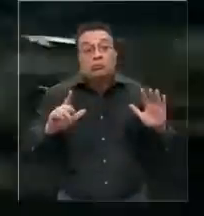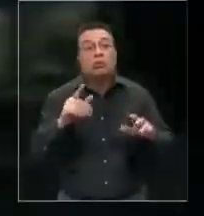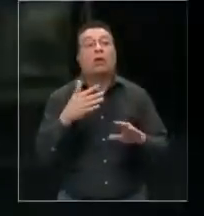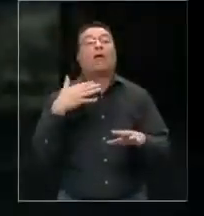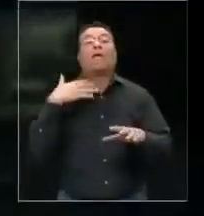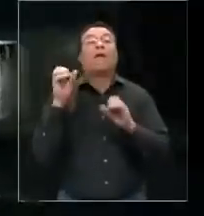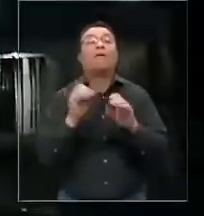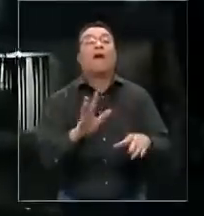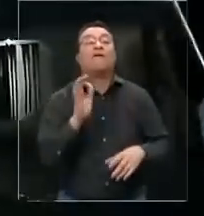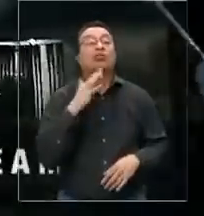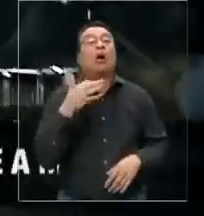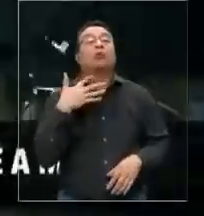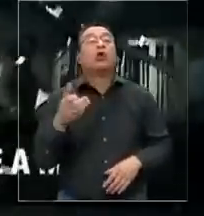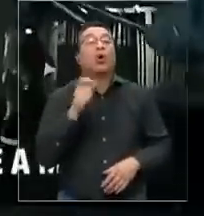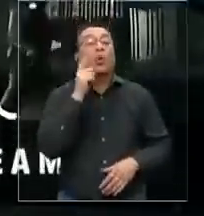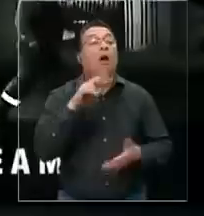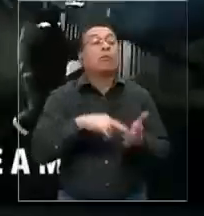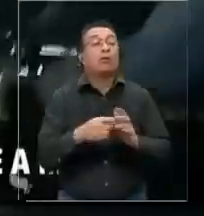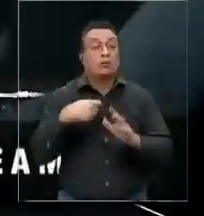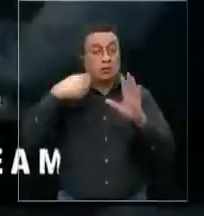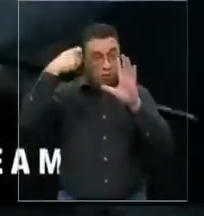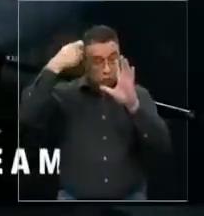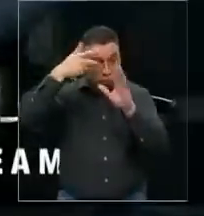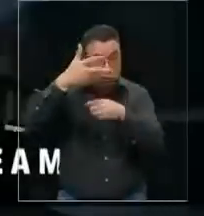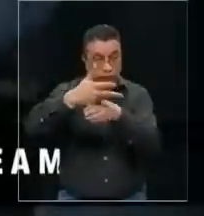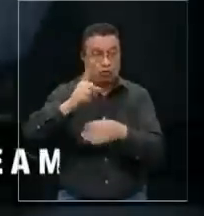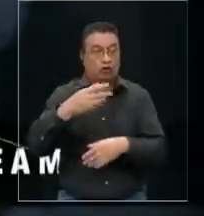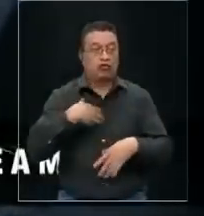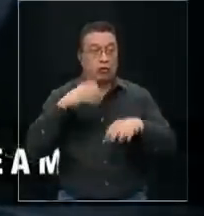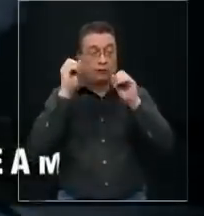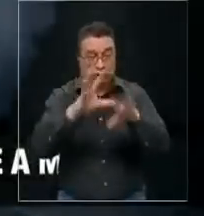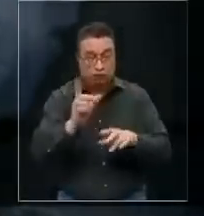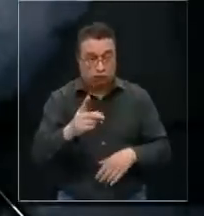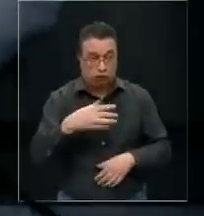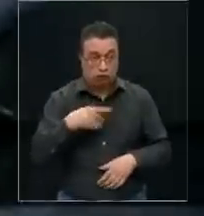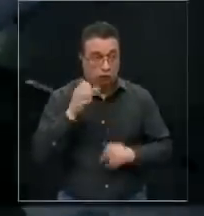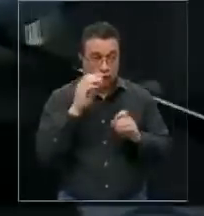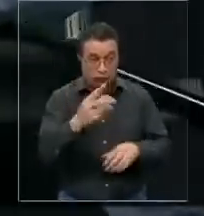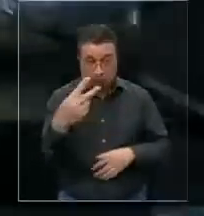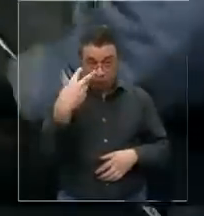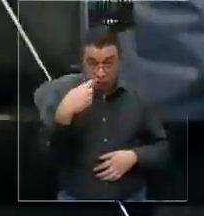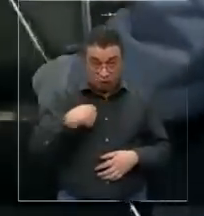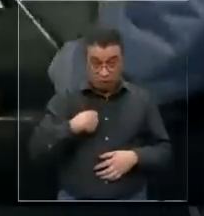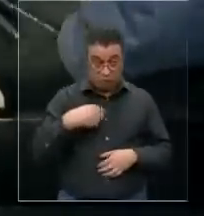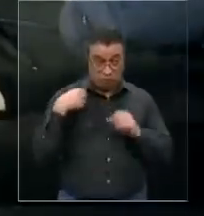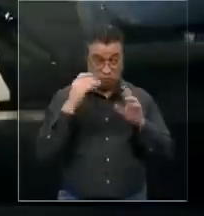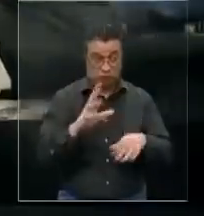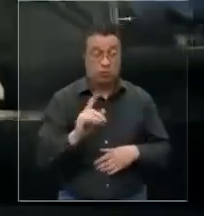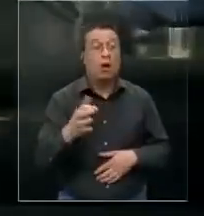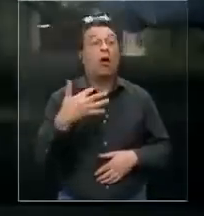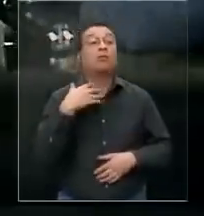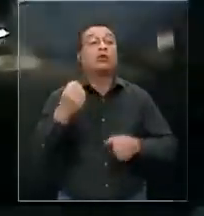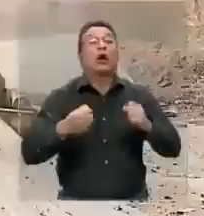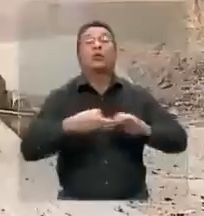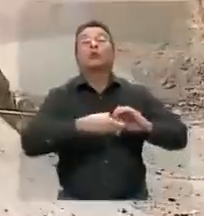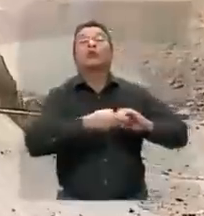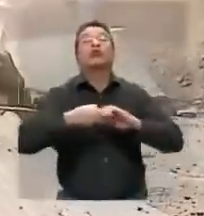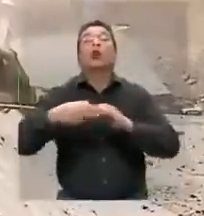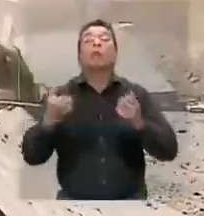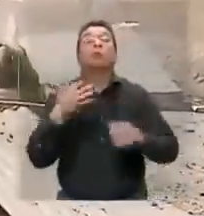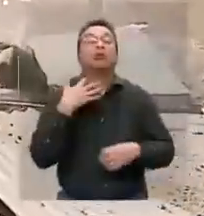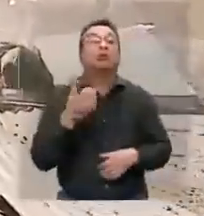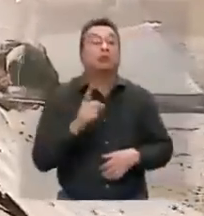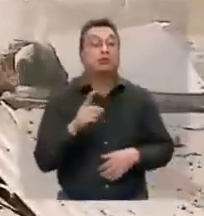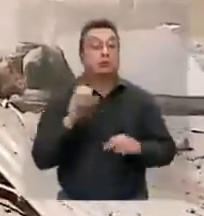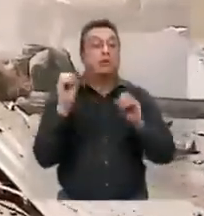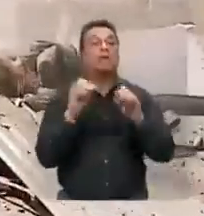basura entonces? ¿Cuál es el problema? No, a mí no me grabé porque yo no estaba botando basura. ¿Me viste a mí? ¿No estaba botando basura? ¿Me viste a mí? No. ¿Por qué le requisaron la camioneta? Yo no, po. ¿Por qué ven acá